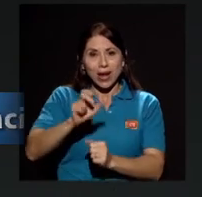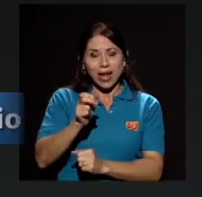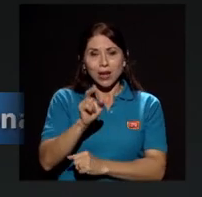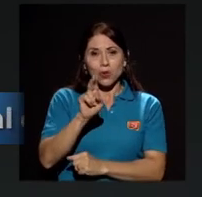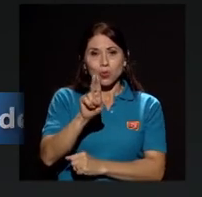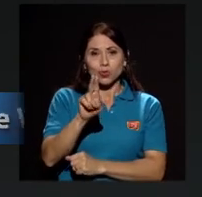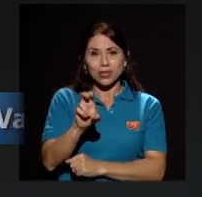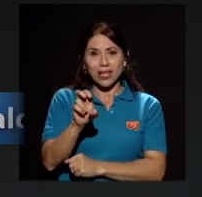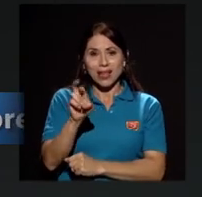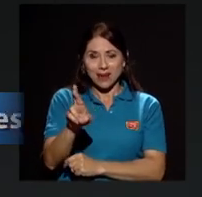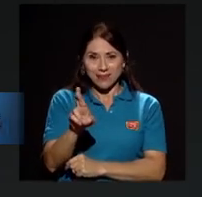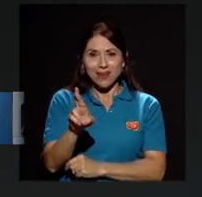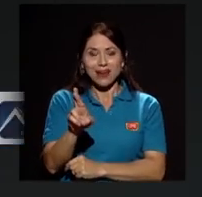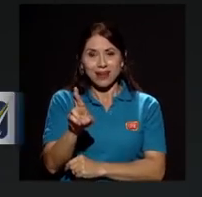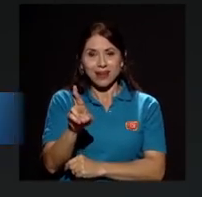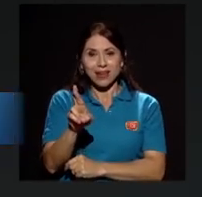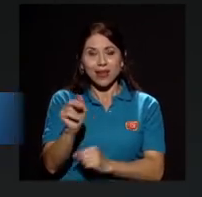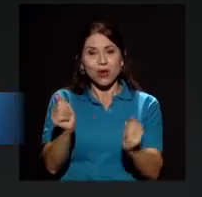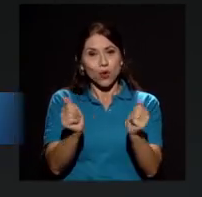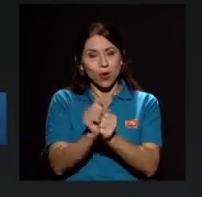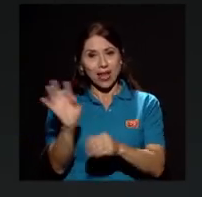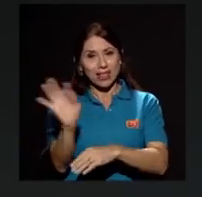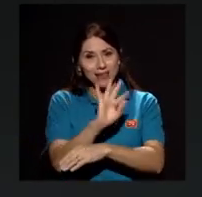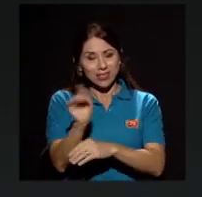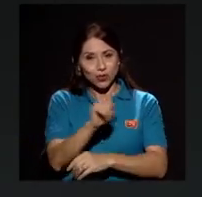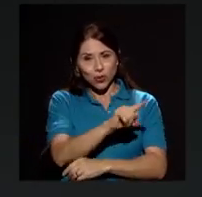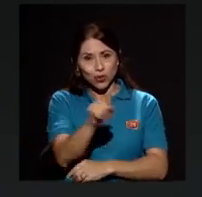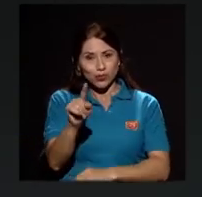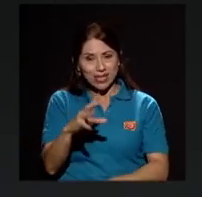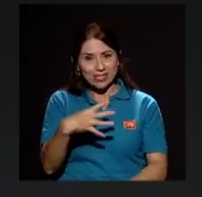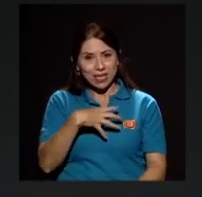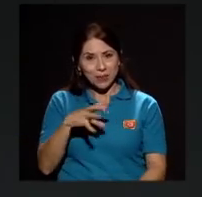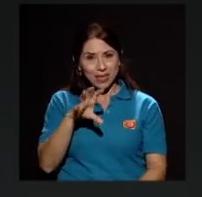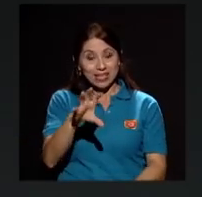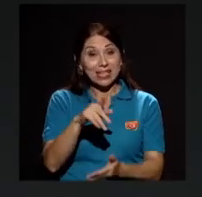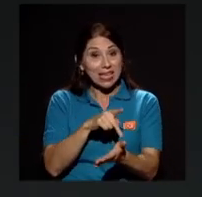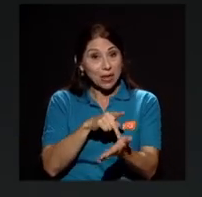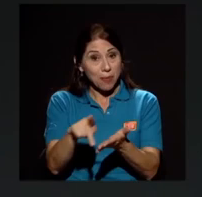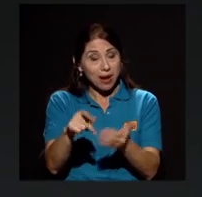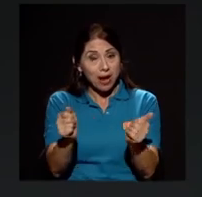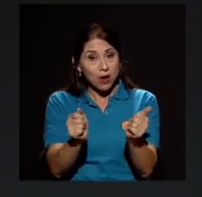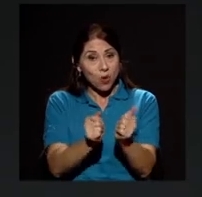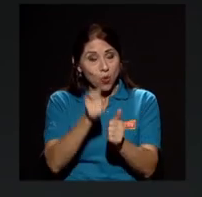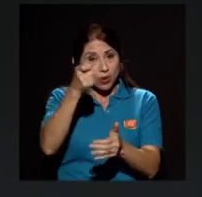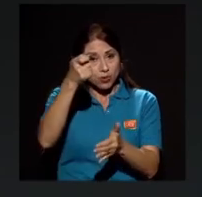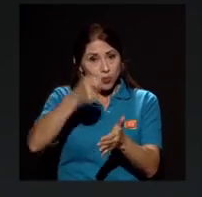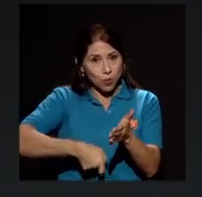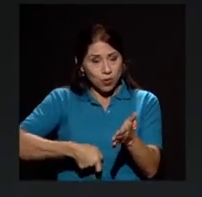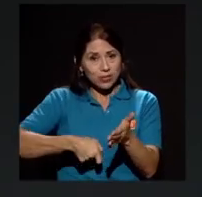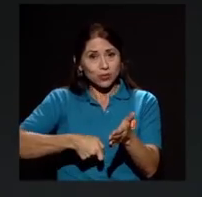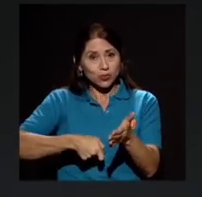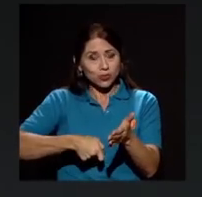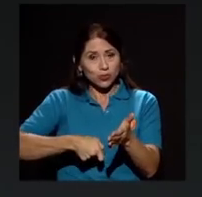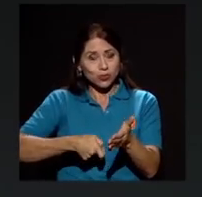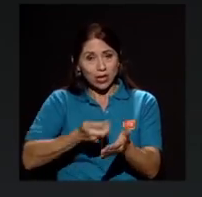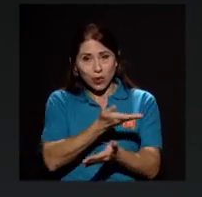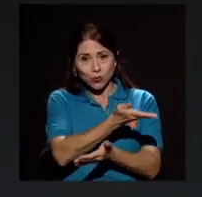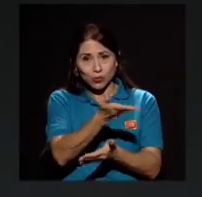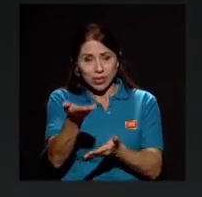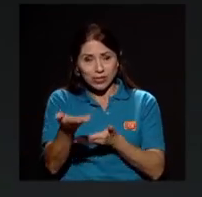usher con la televisión que ustedes se merecen y que pagan con los impuestos que ustedes